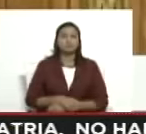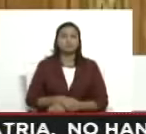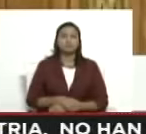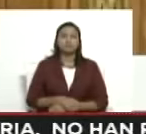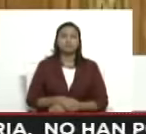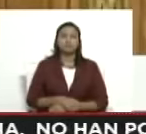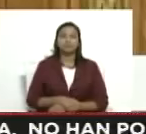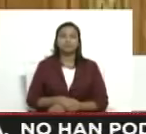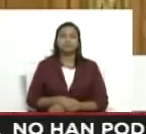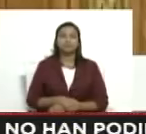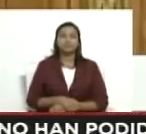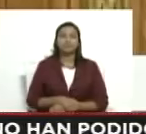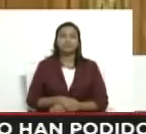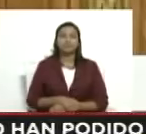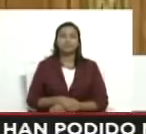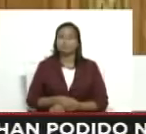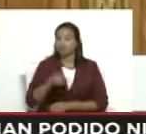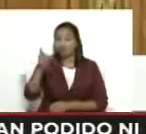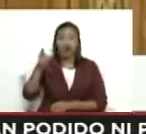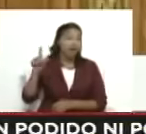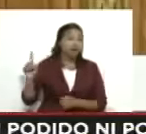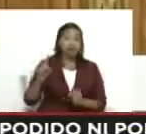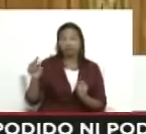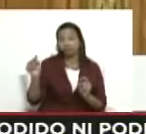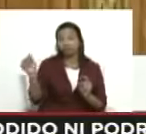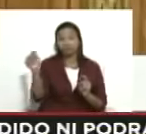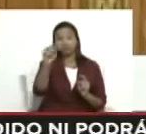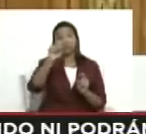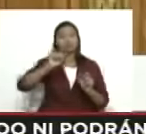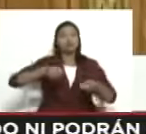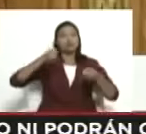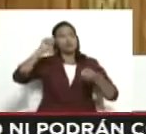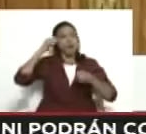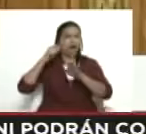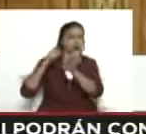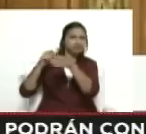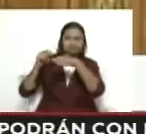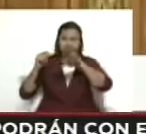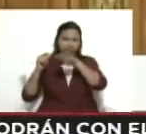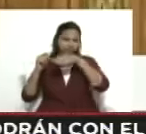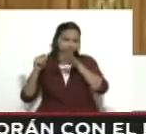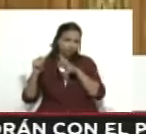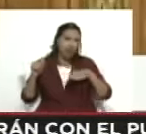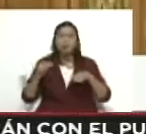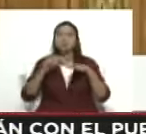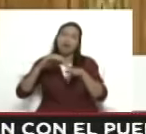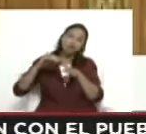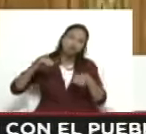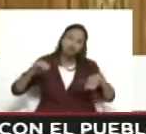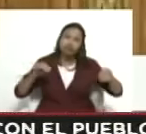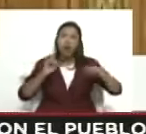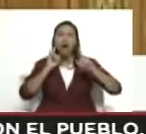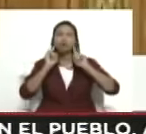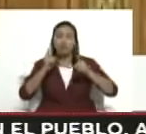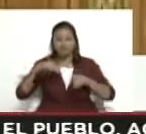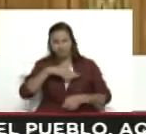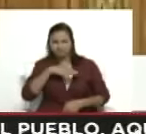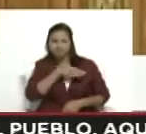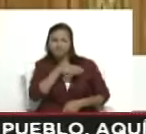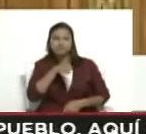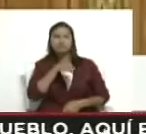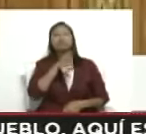Y se fue para Quinta Crespo, yo también salí de ahí, echamos para atrás, dimos la vuelta y nos fuimos para Quinta Crespo. Es